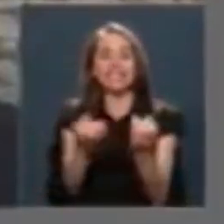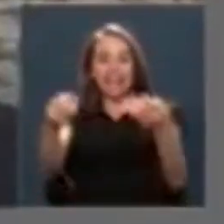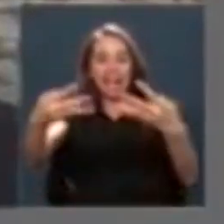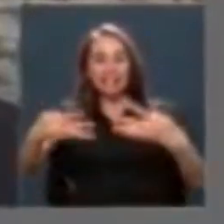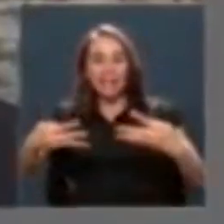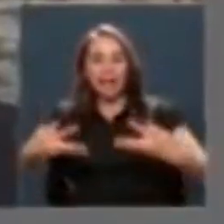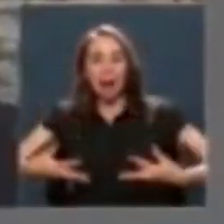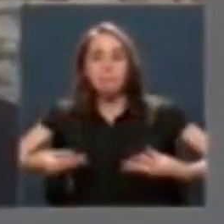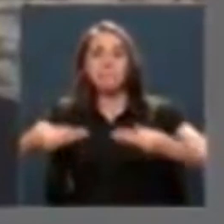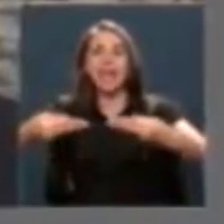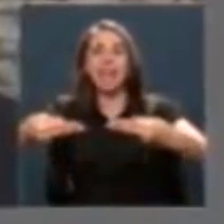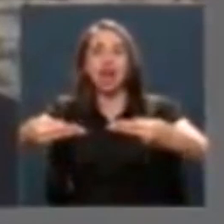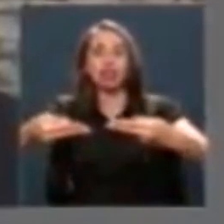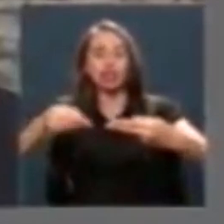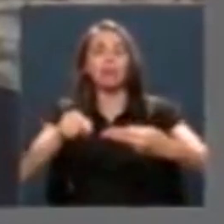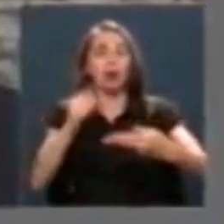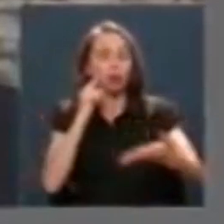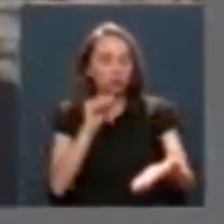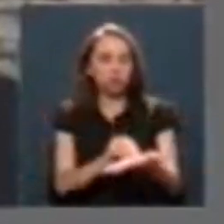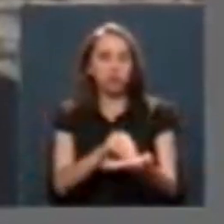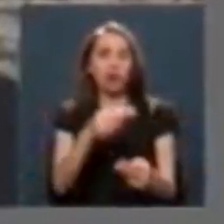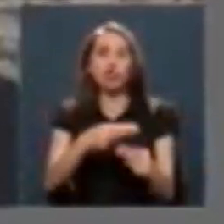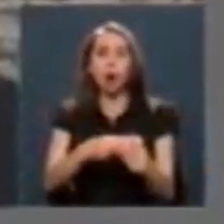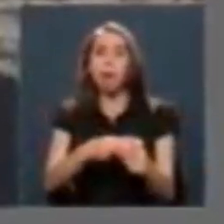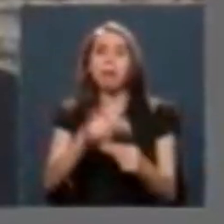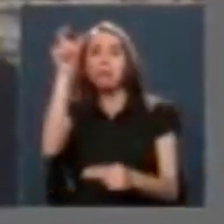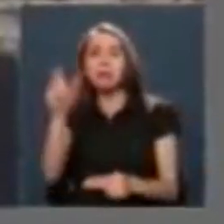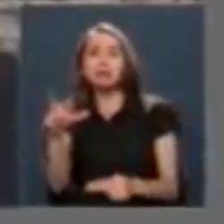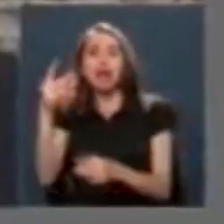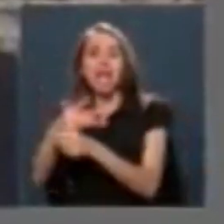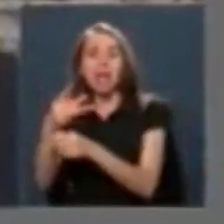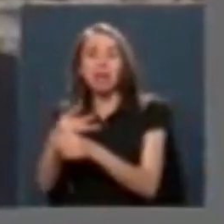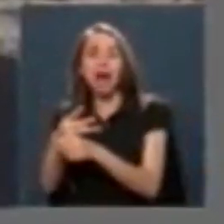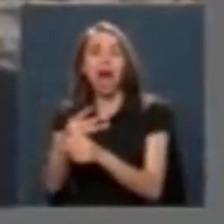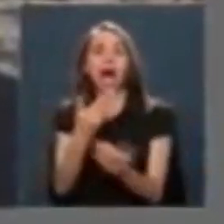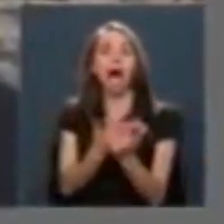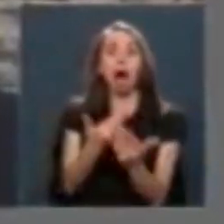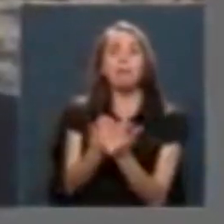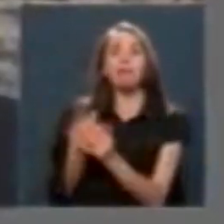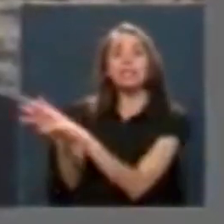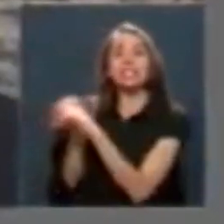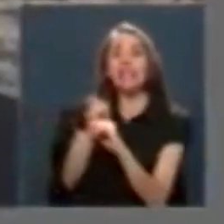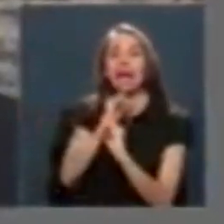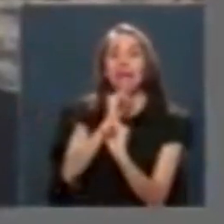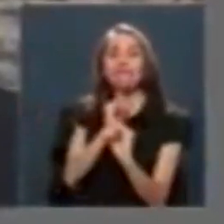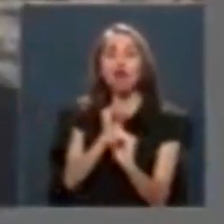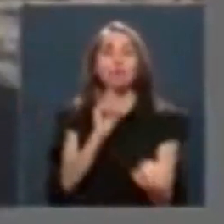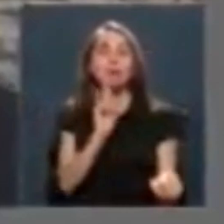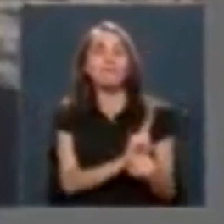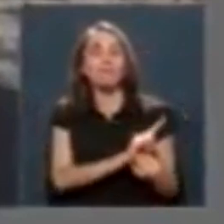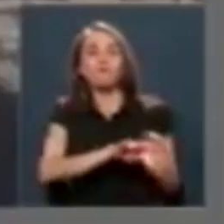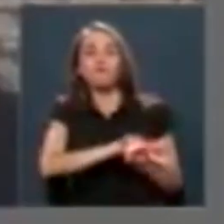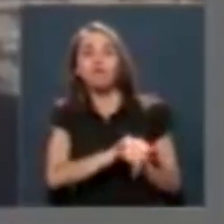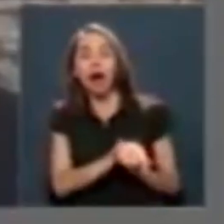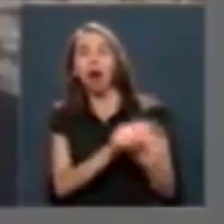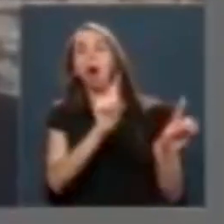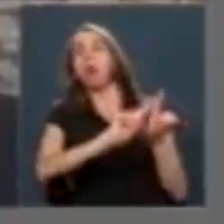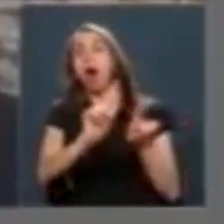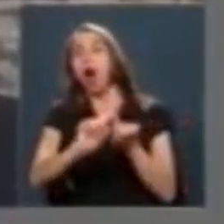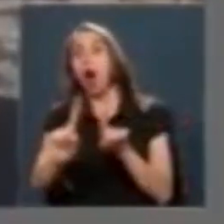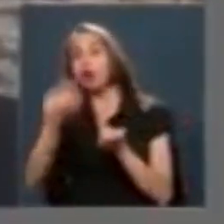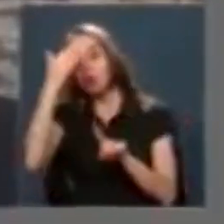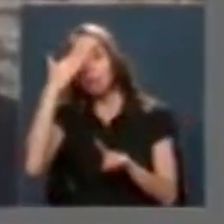para evitar que se mal utilicen los datos de estas personas para fraudes u otras malas